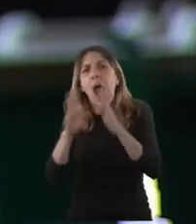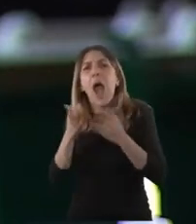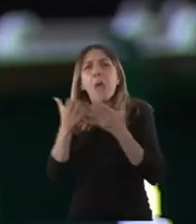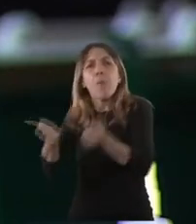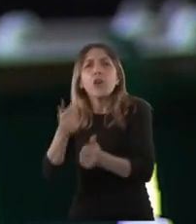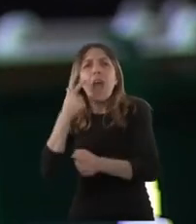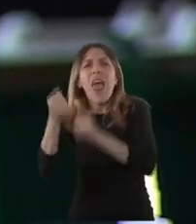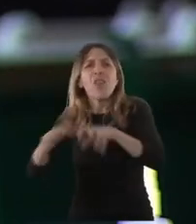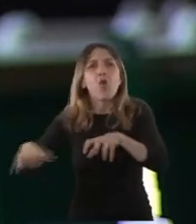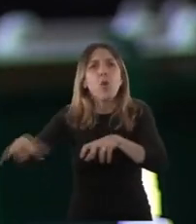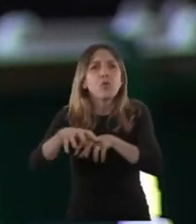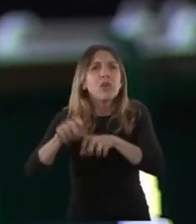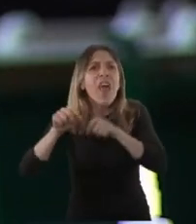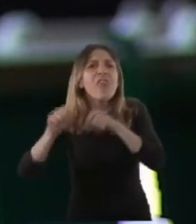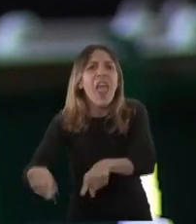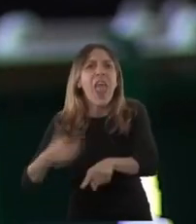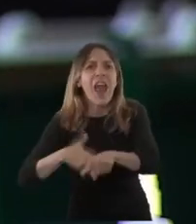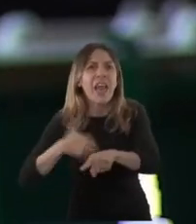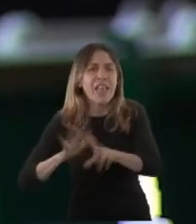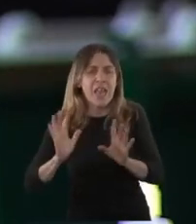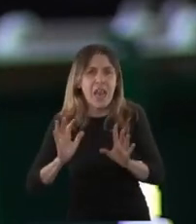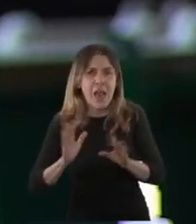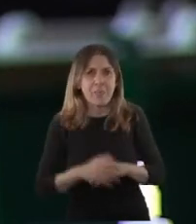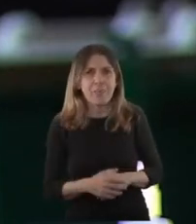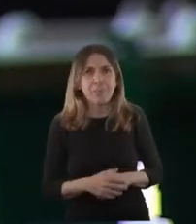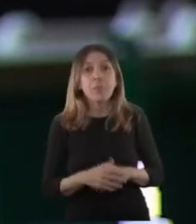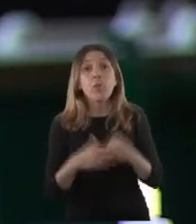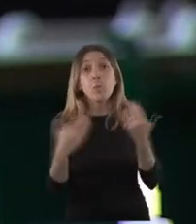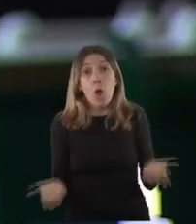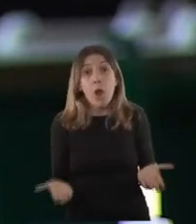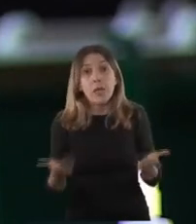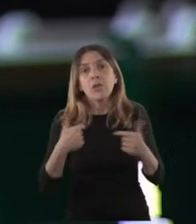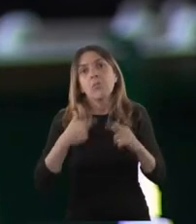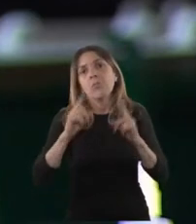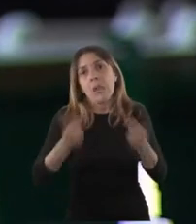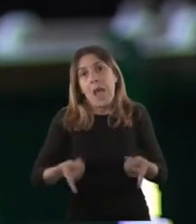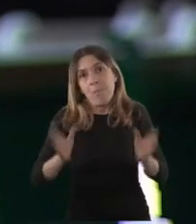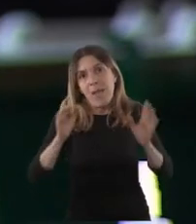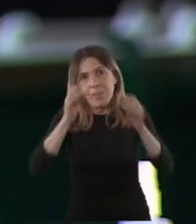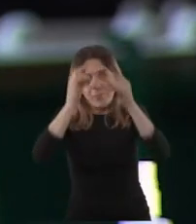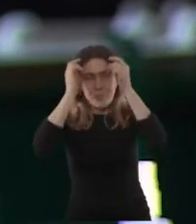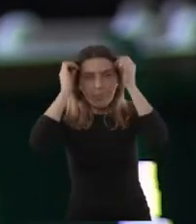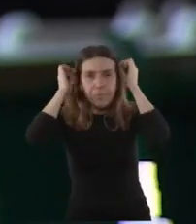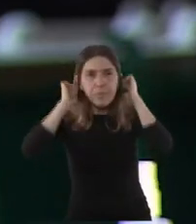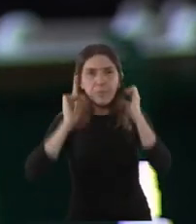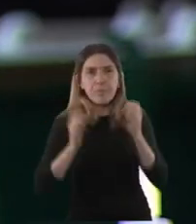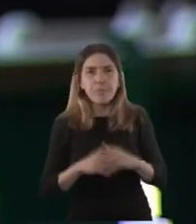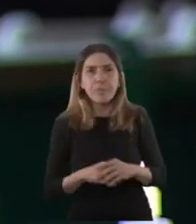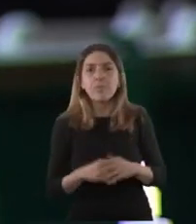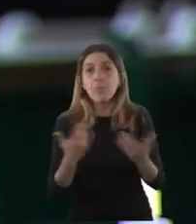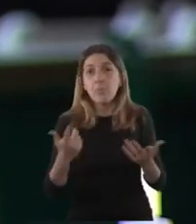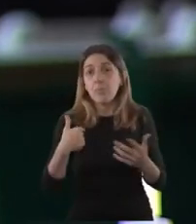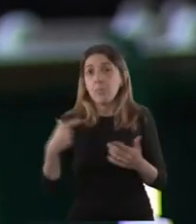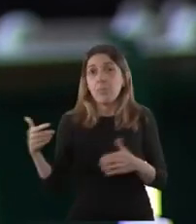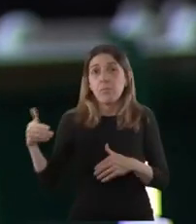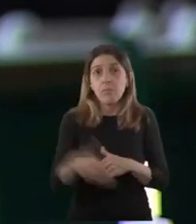lado de nuestras pymes. Por eso hoy también venimos a convalidar, a revalidar las